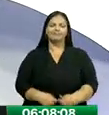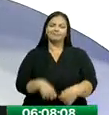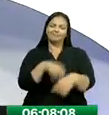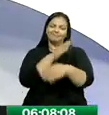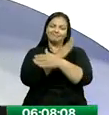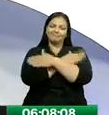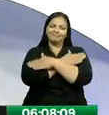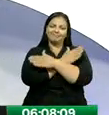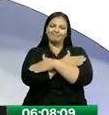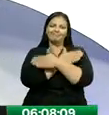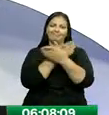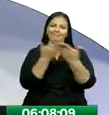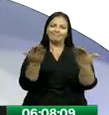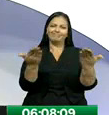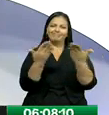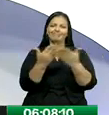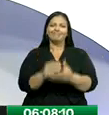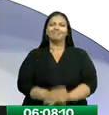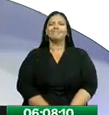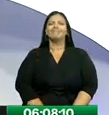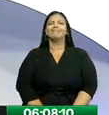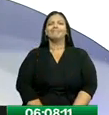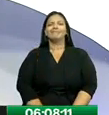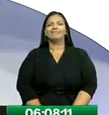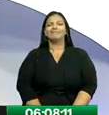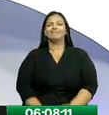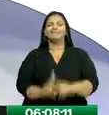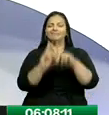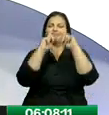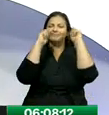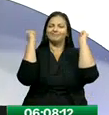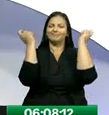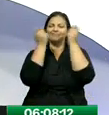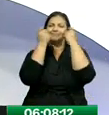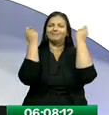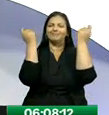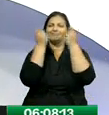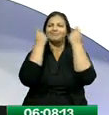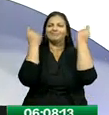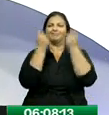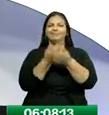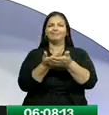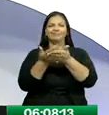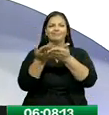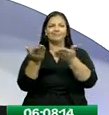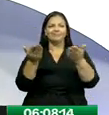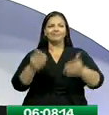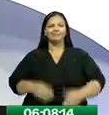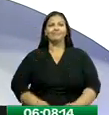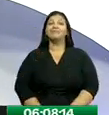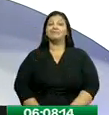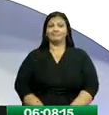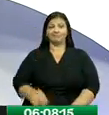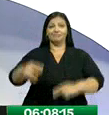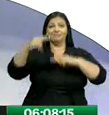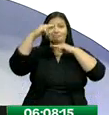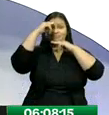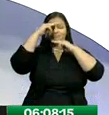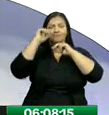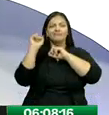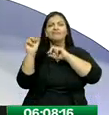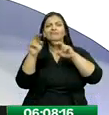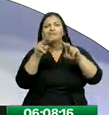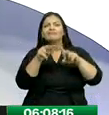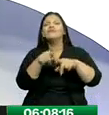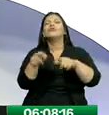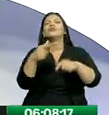Felicitaciones entonces a todos allá en la provincia, en Zamora Chinchipe, donde están o donde nos siguen regularmente. Hay mucha gente que está allá.